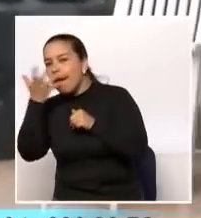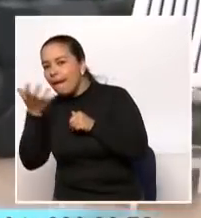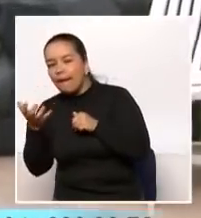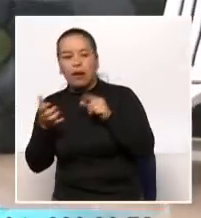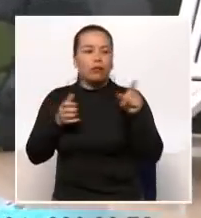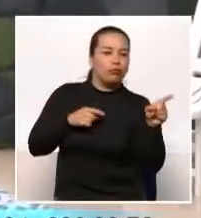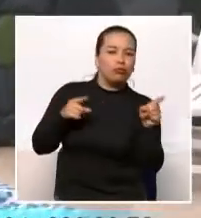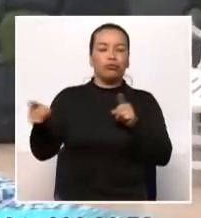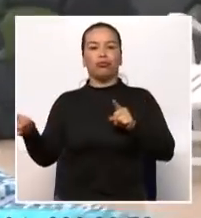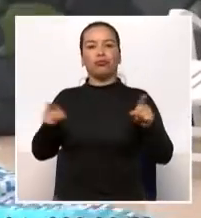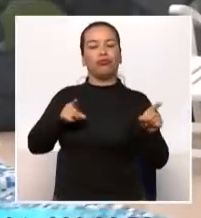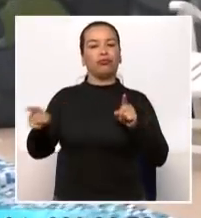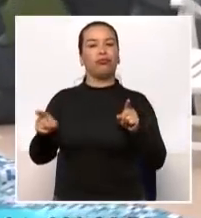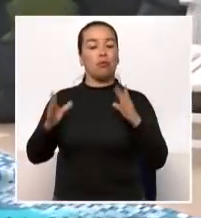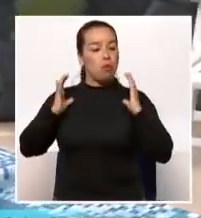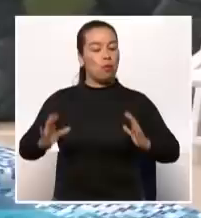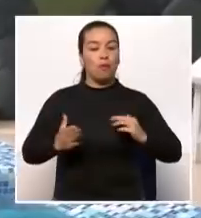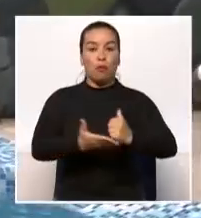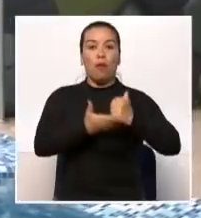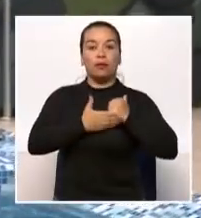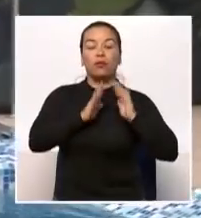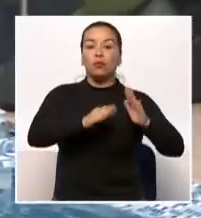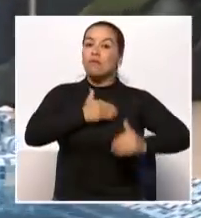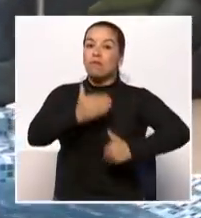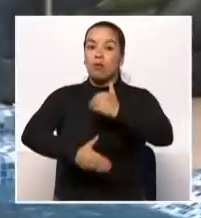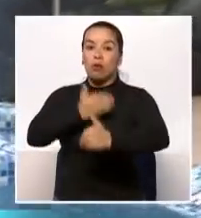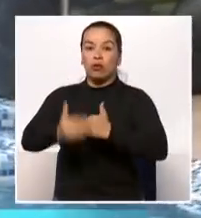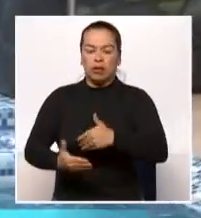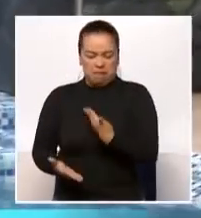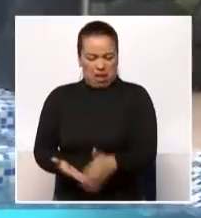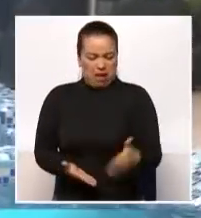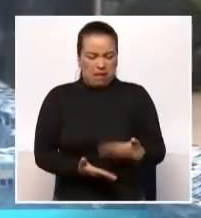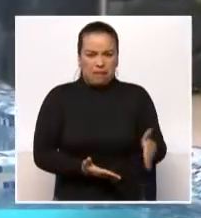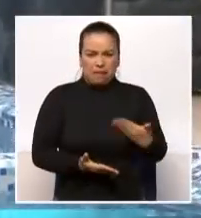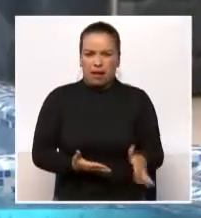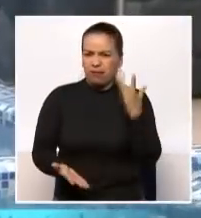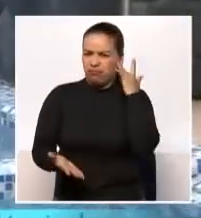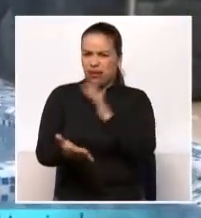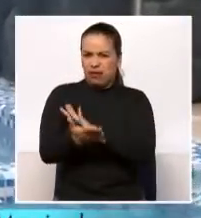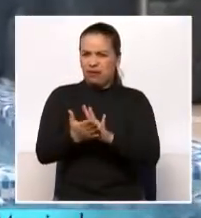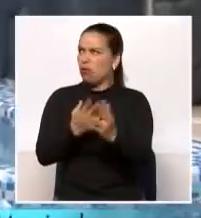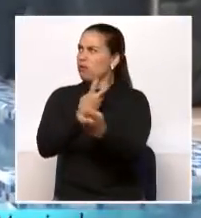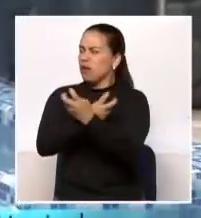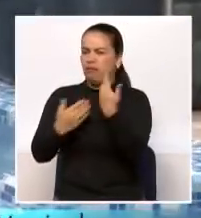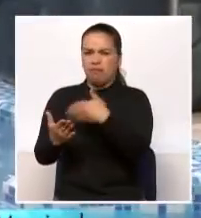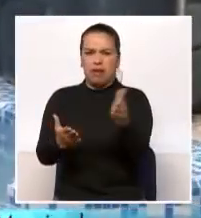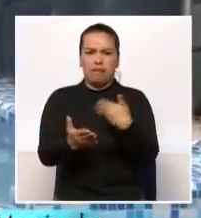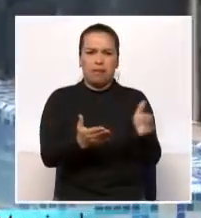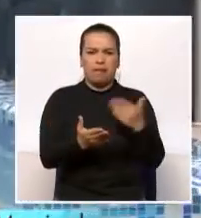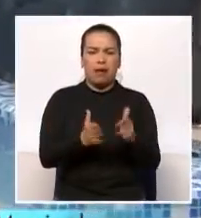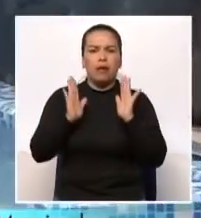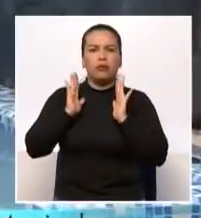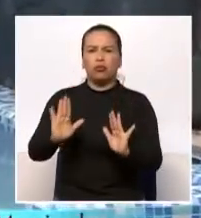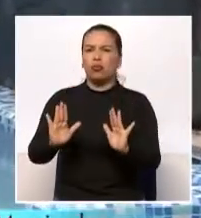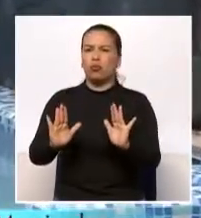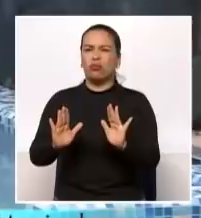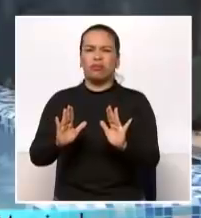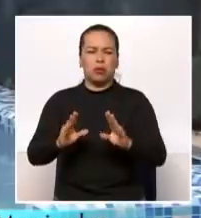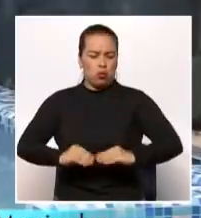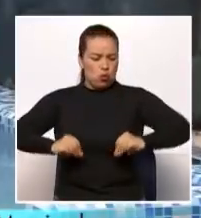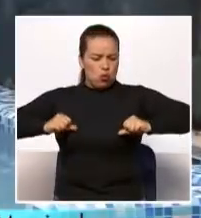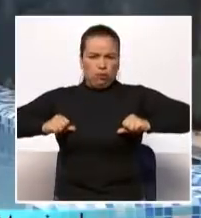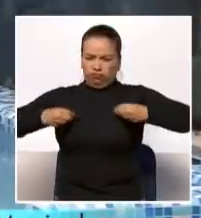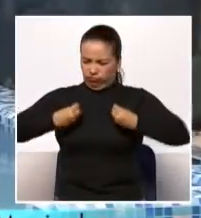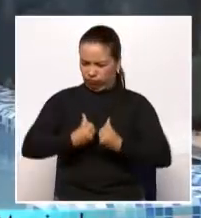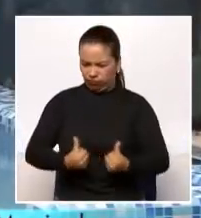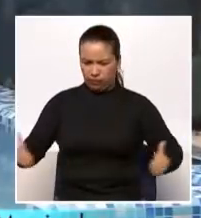el cuerpo es hacer un proceso de drenaje, de desintoxicación, libera melatonina, mejora